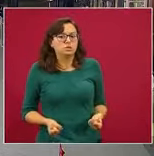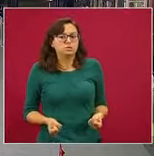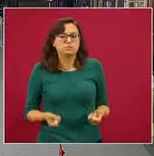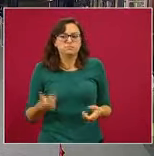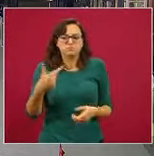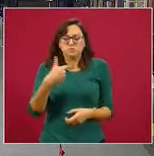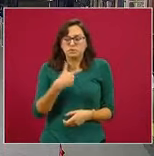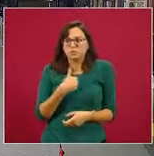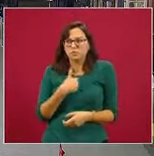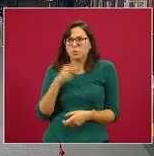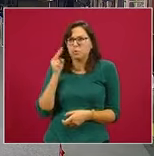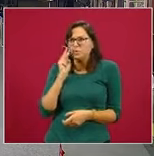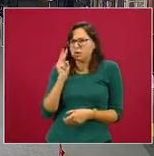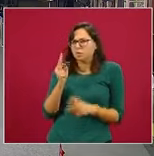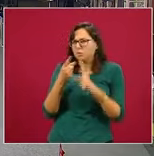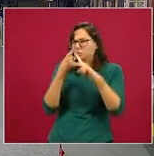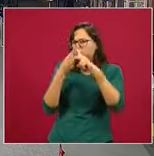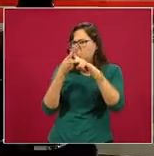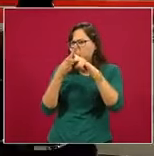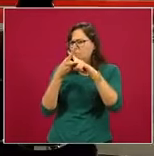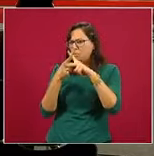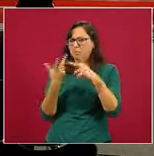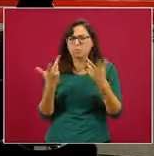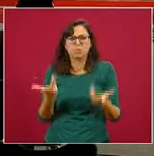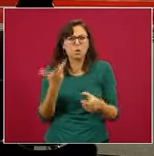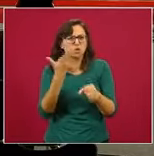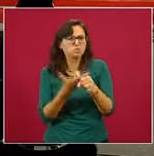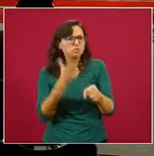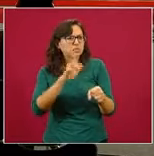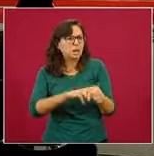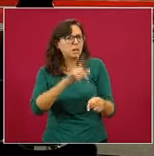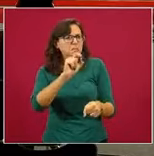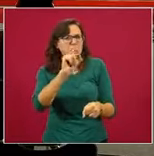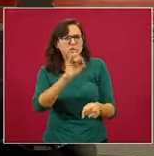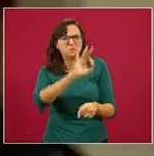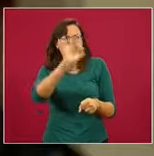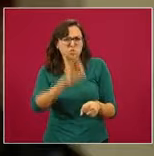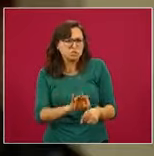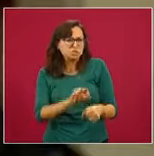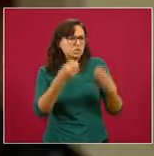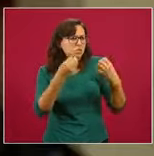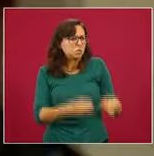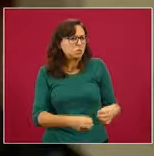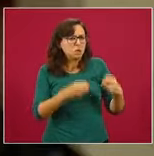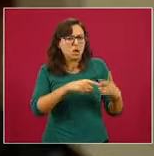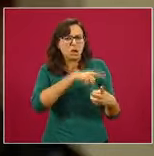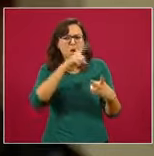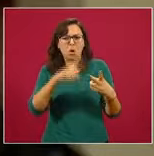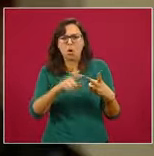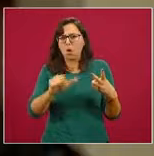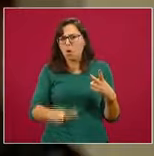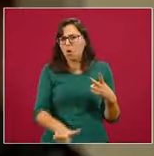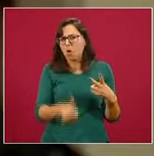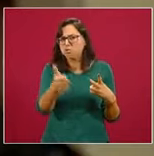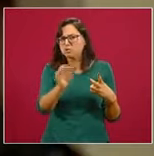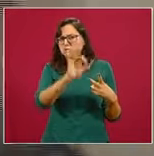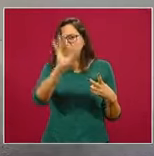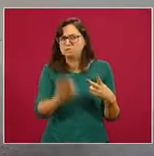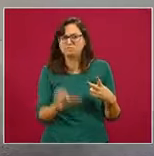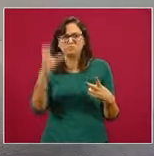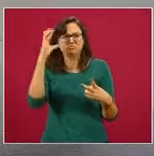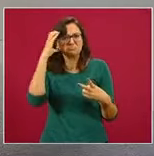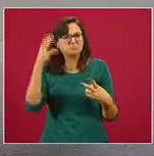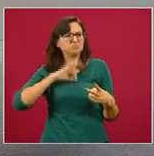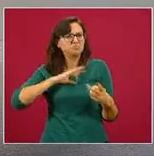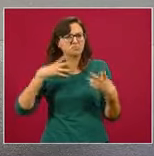muestra, doctora Alomía, que tenemos 20% de ocupación en camas hospitalarias, que tenemos el 11% en camas de COVID, que la velocidad de la